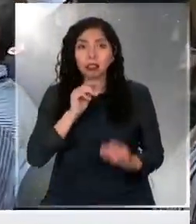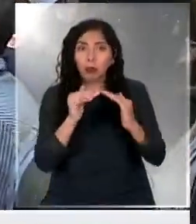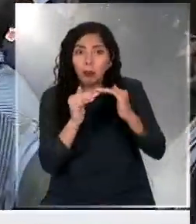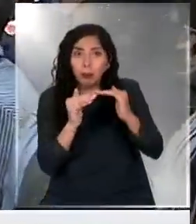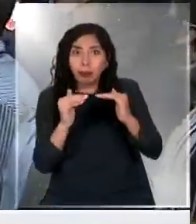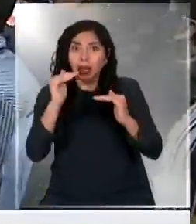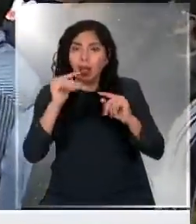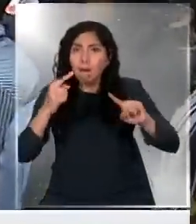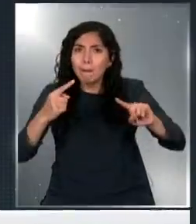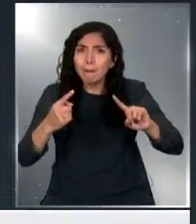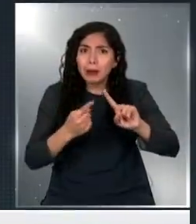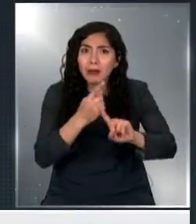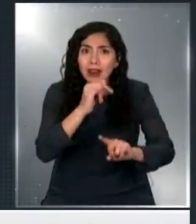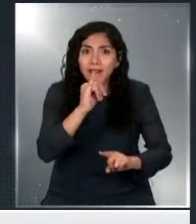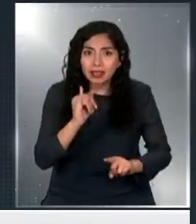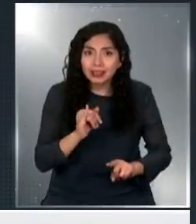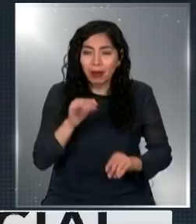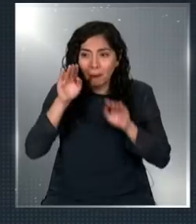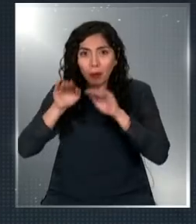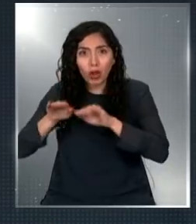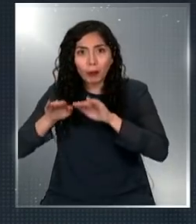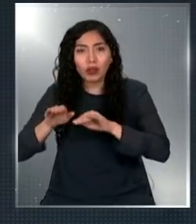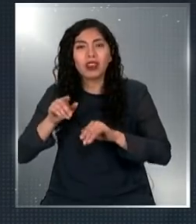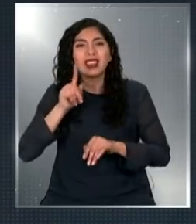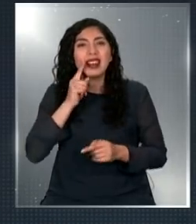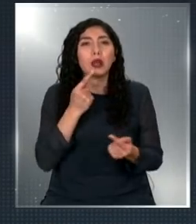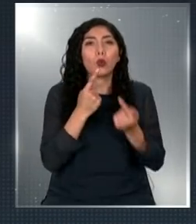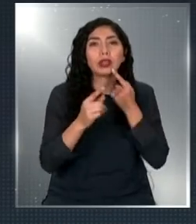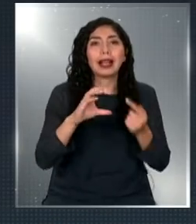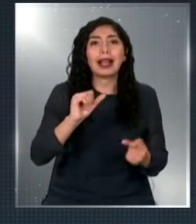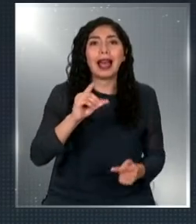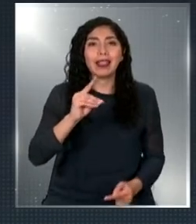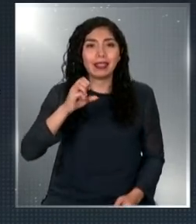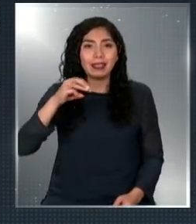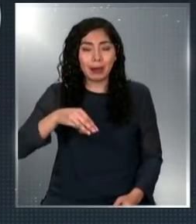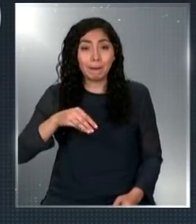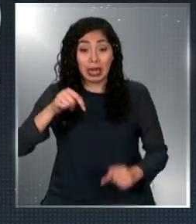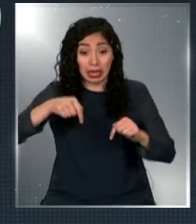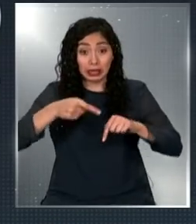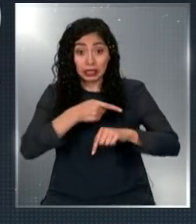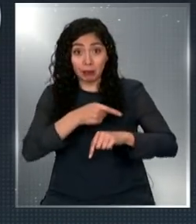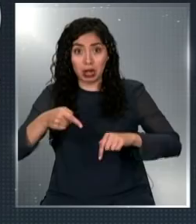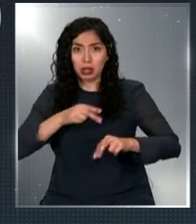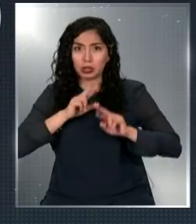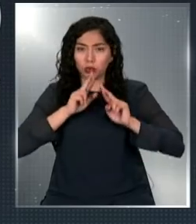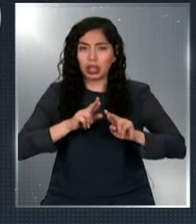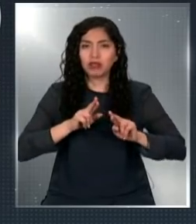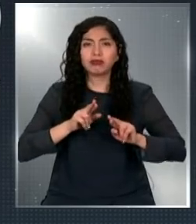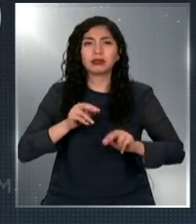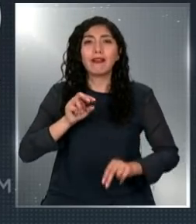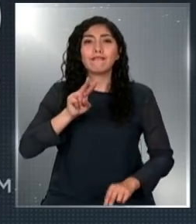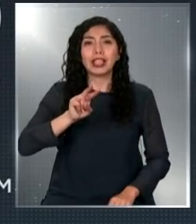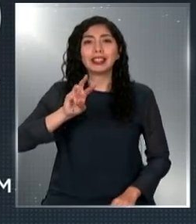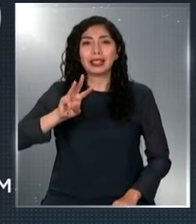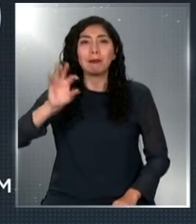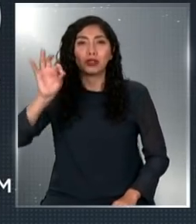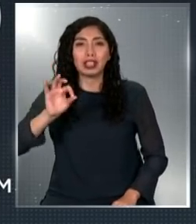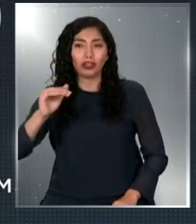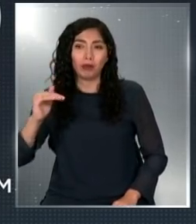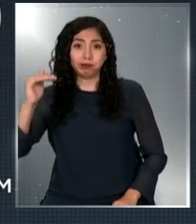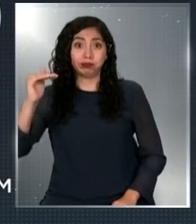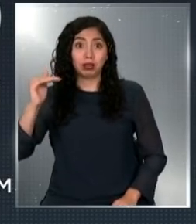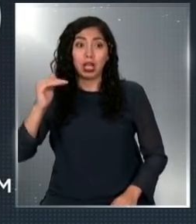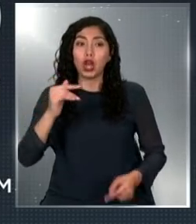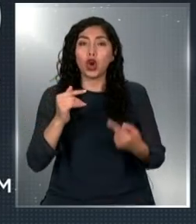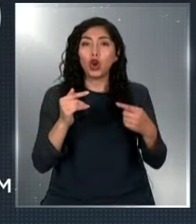en preferencias según CADEM. Esta semana se consolida dicho resultado y alcanza 23%, seguido de cerca por Gabriel